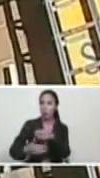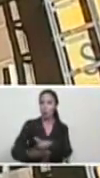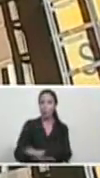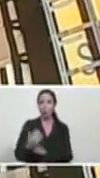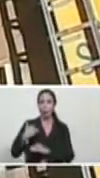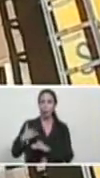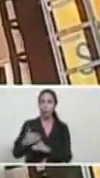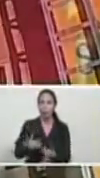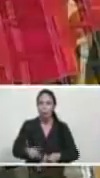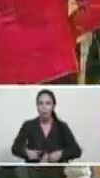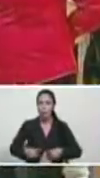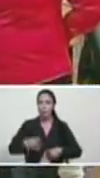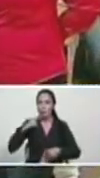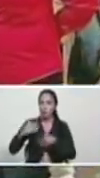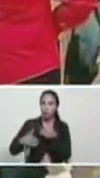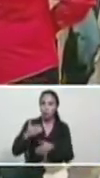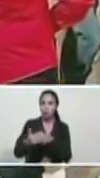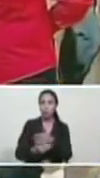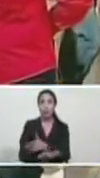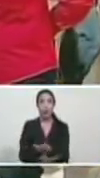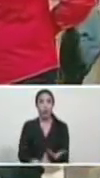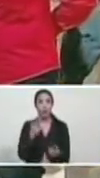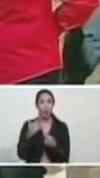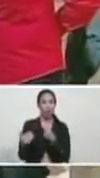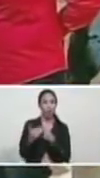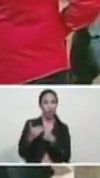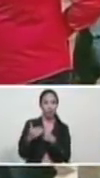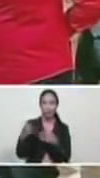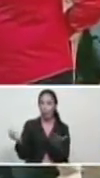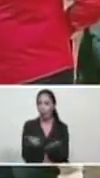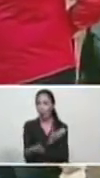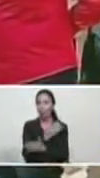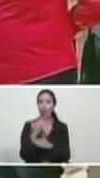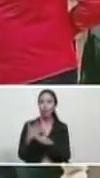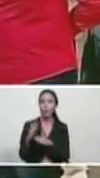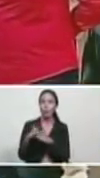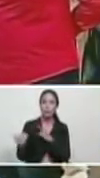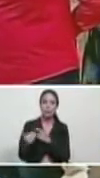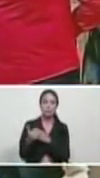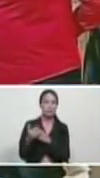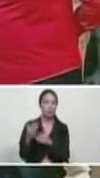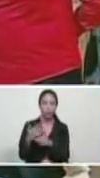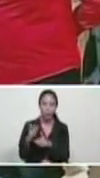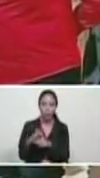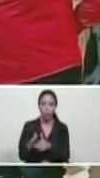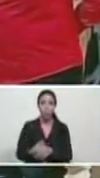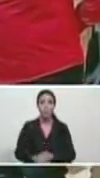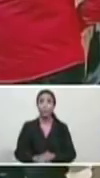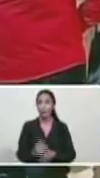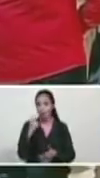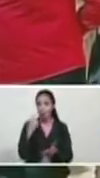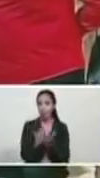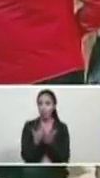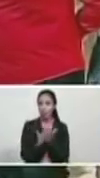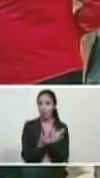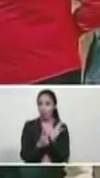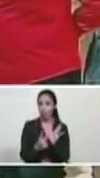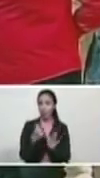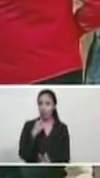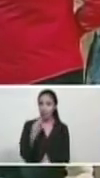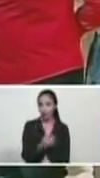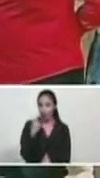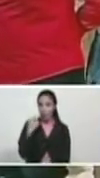transmontar toda la agresión. Una de las cosas que demuestra el carácter